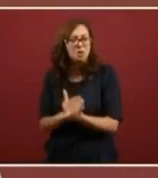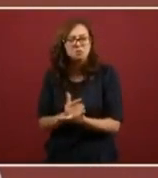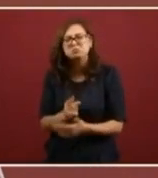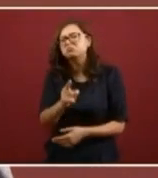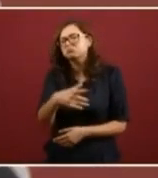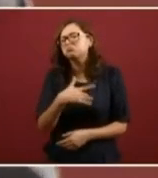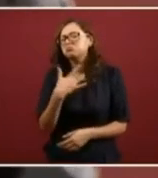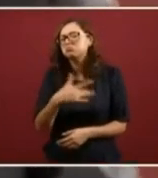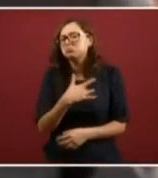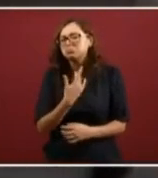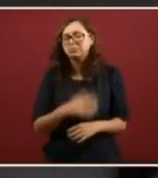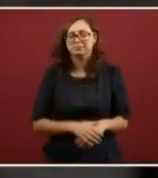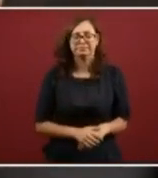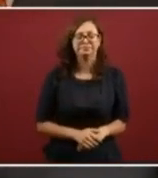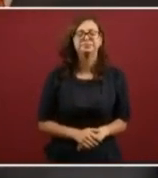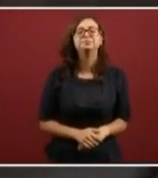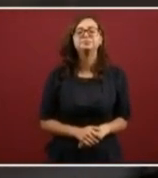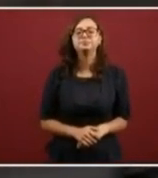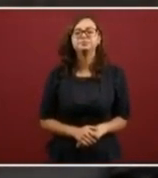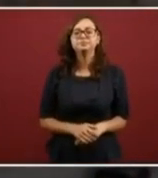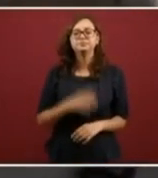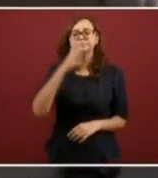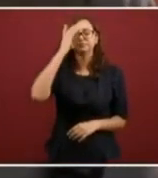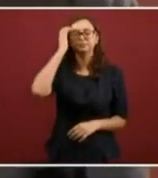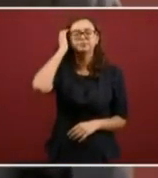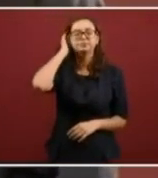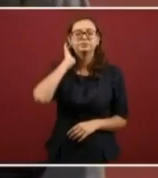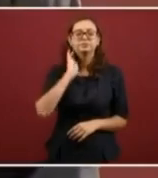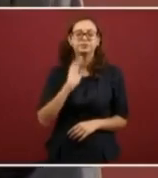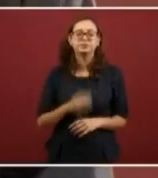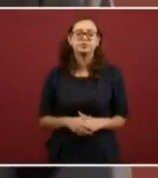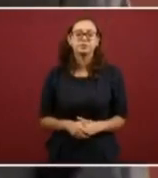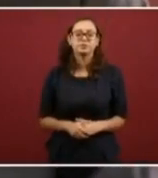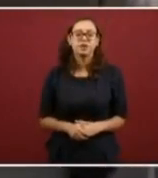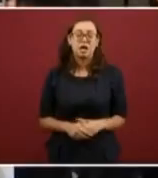ese periódico, con todo respeto,